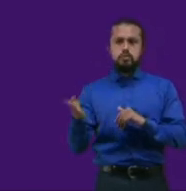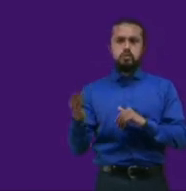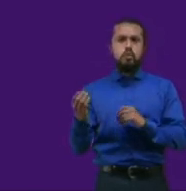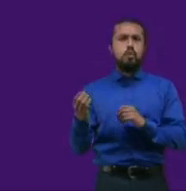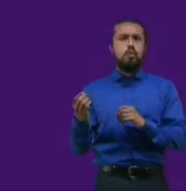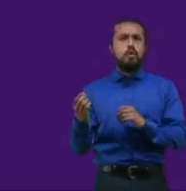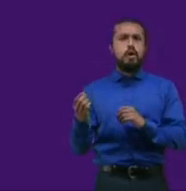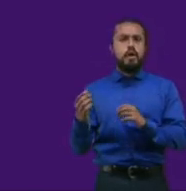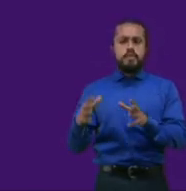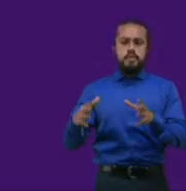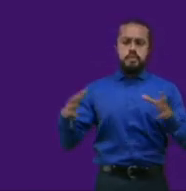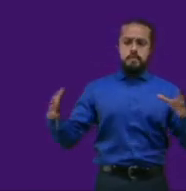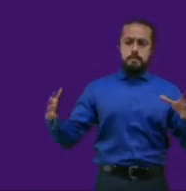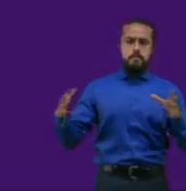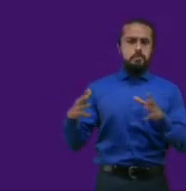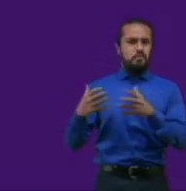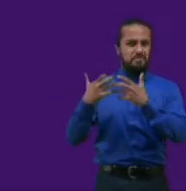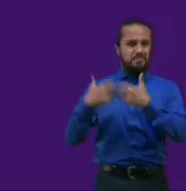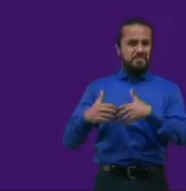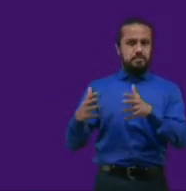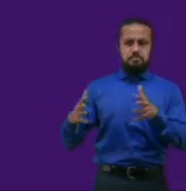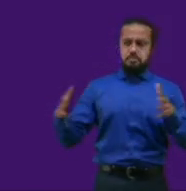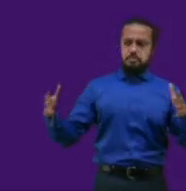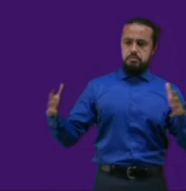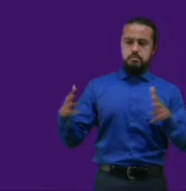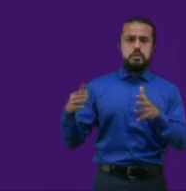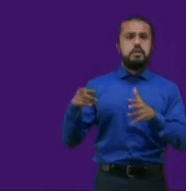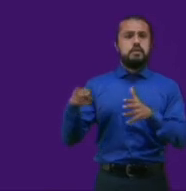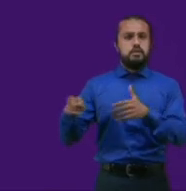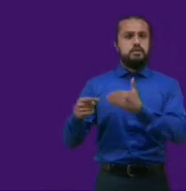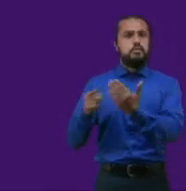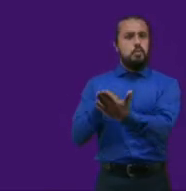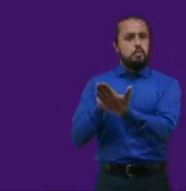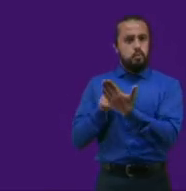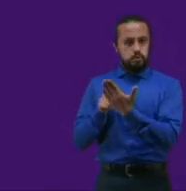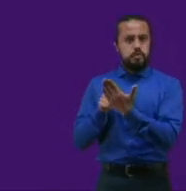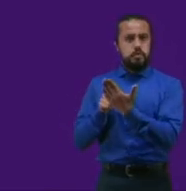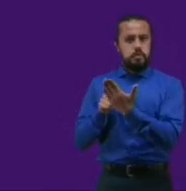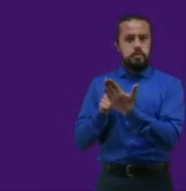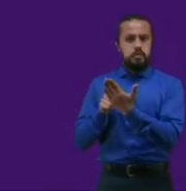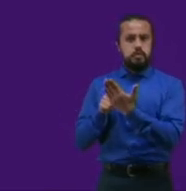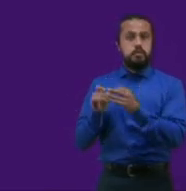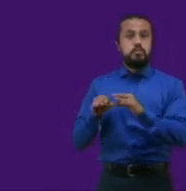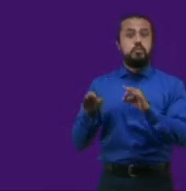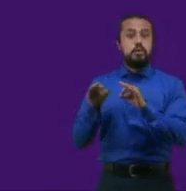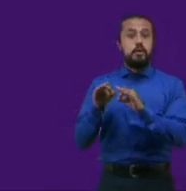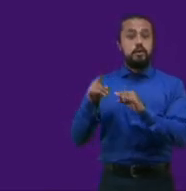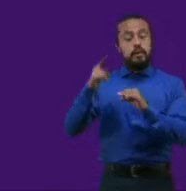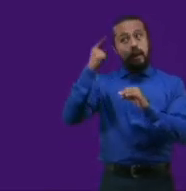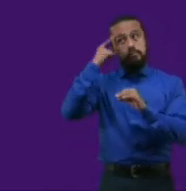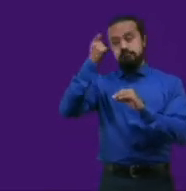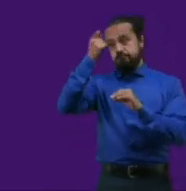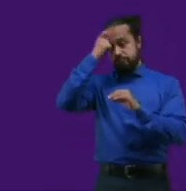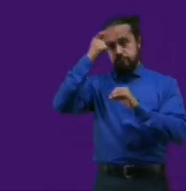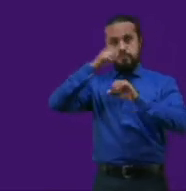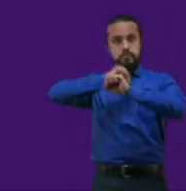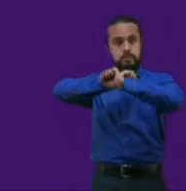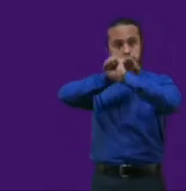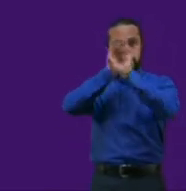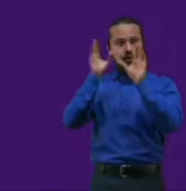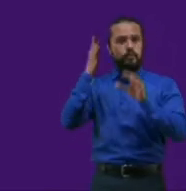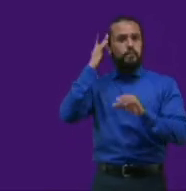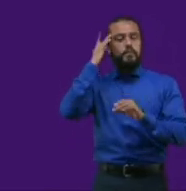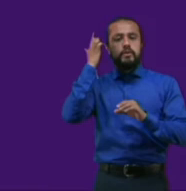y en qué etapa se especializa el fondo. Hay que tener eso muy claro porque de pronto el único